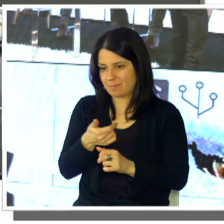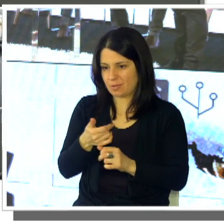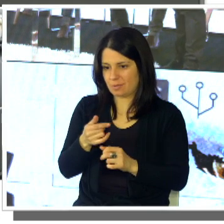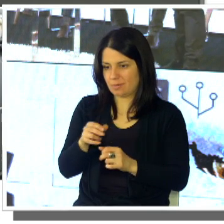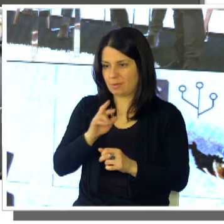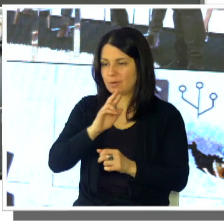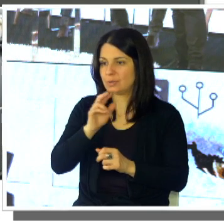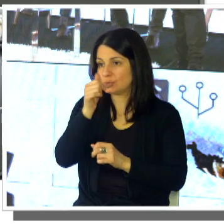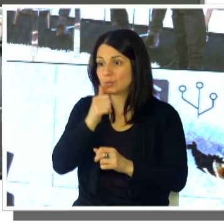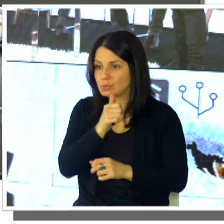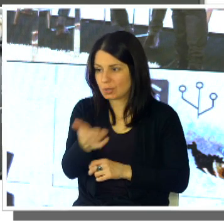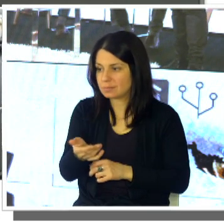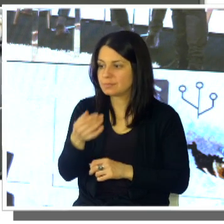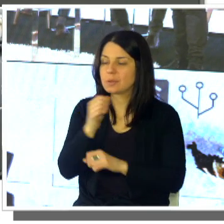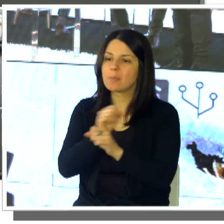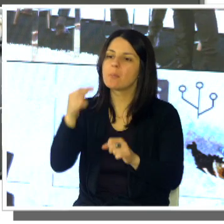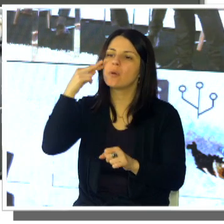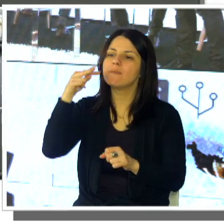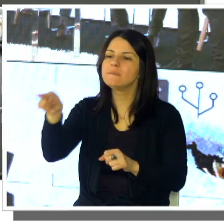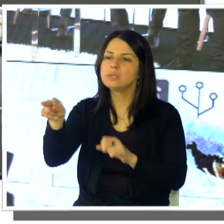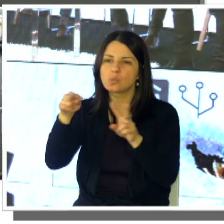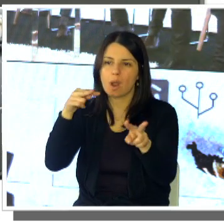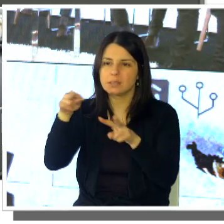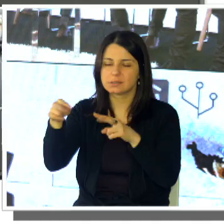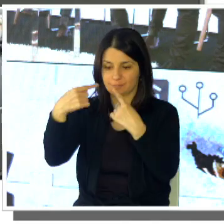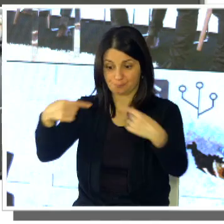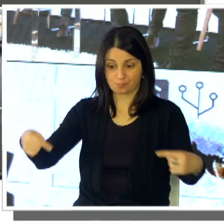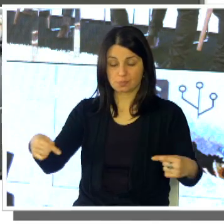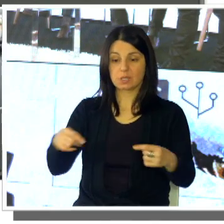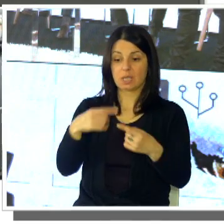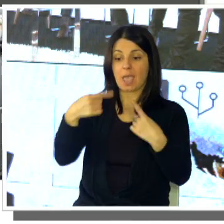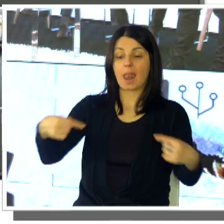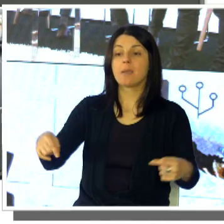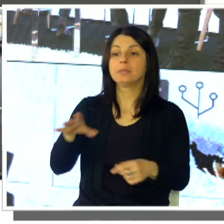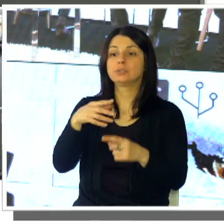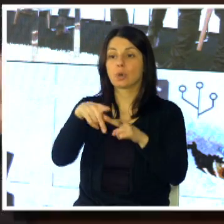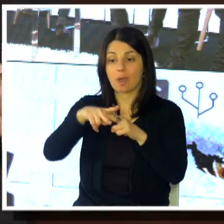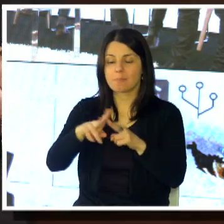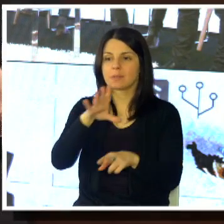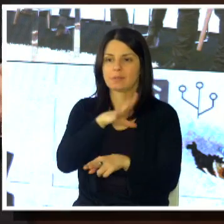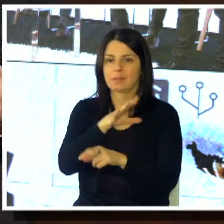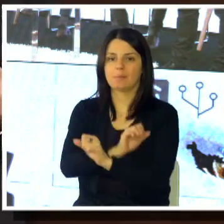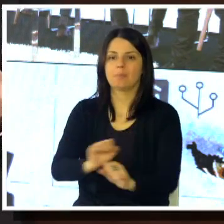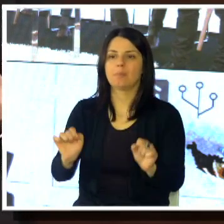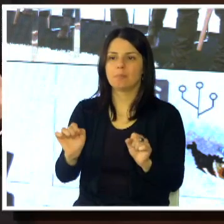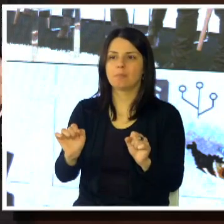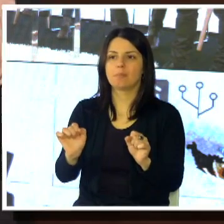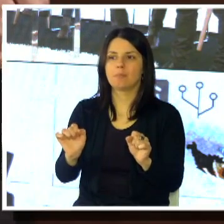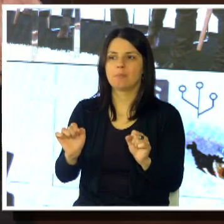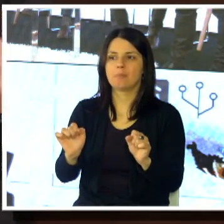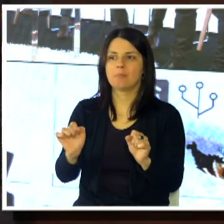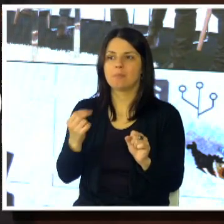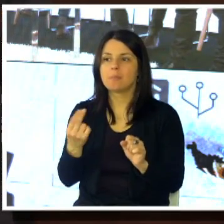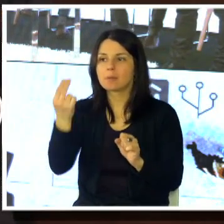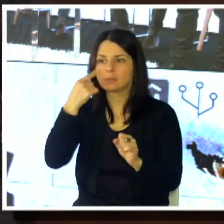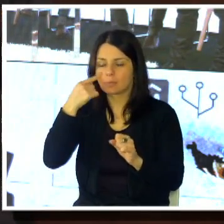Entonces, para visualizar el Internet de las cosas, los elementos que tenemos que nos permiten un análisis